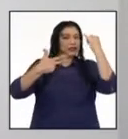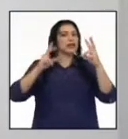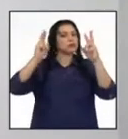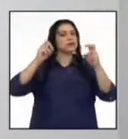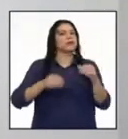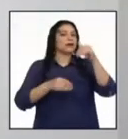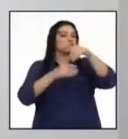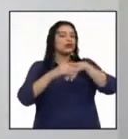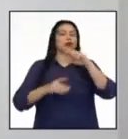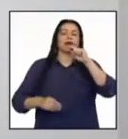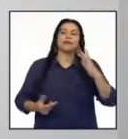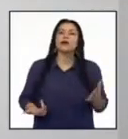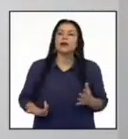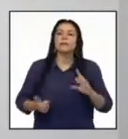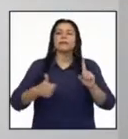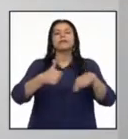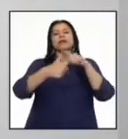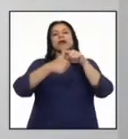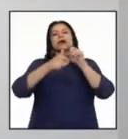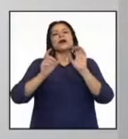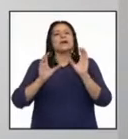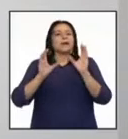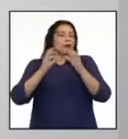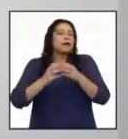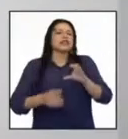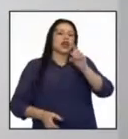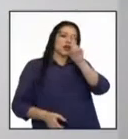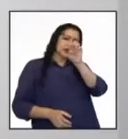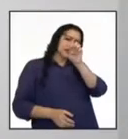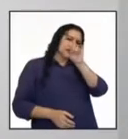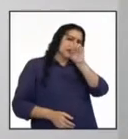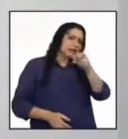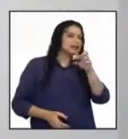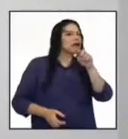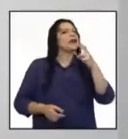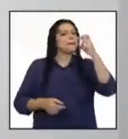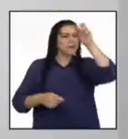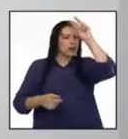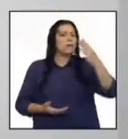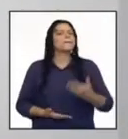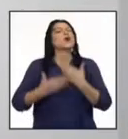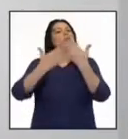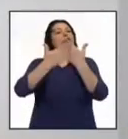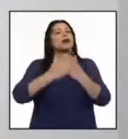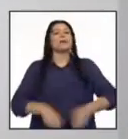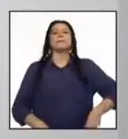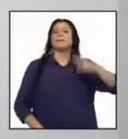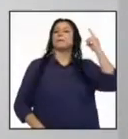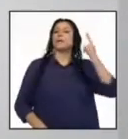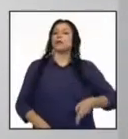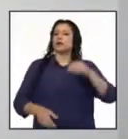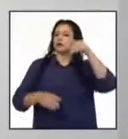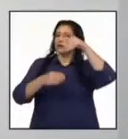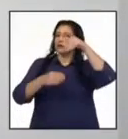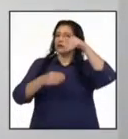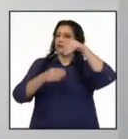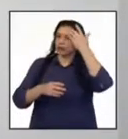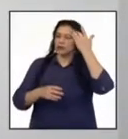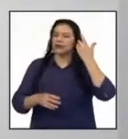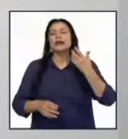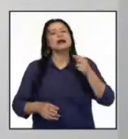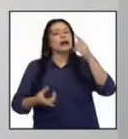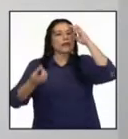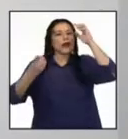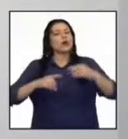sufragio femenino. El Partido Descentralista del Perú proponía la prohibición del voto. Según